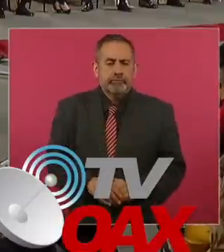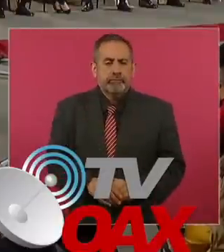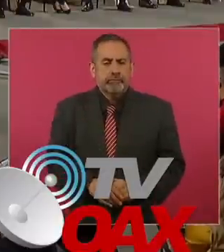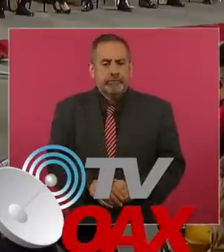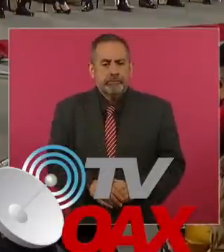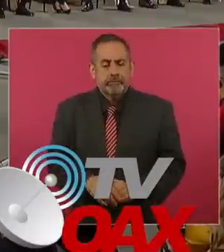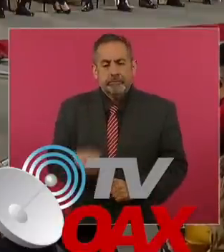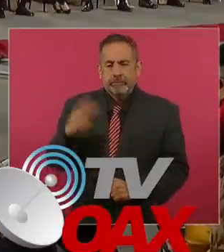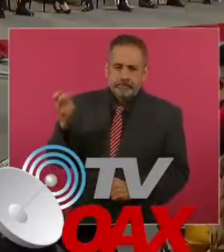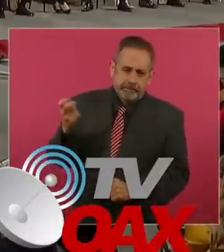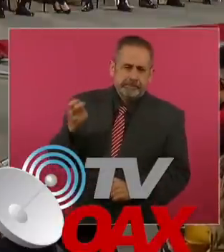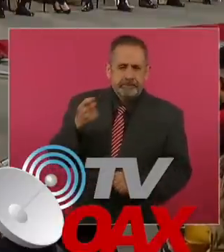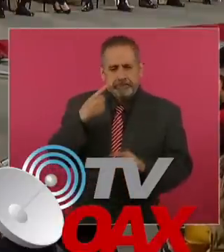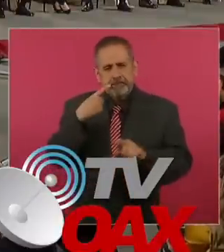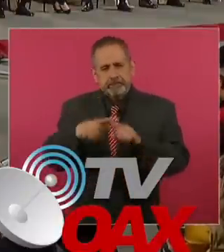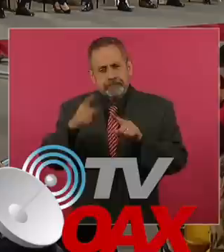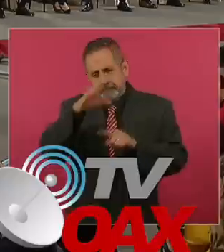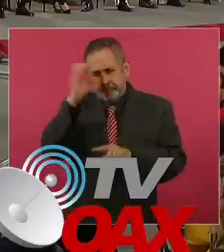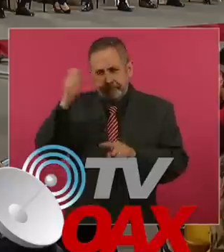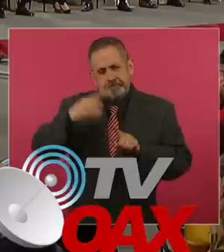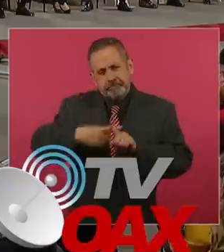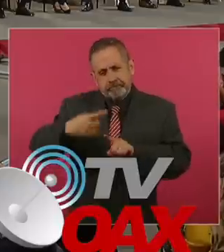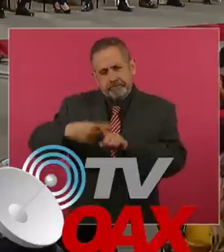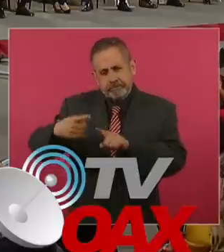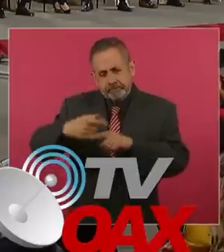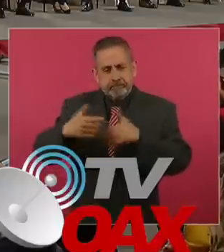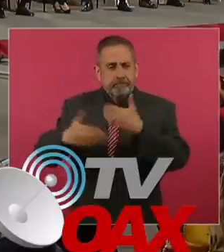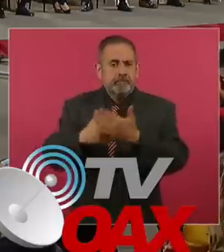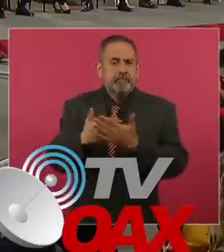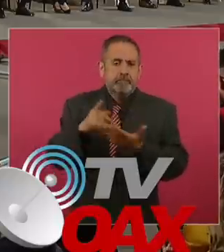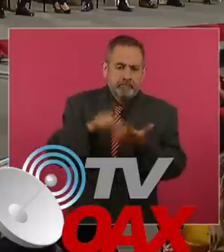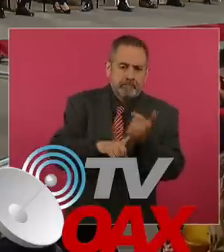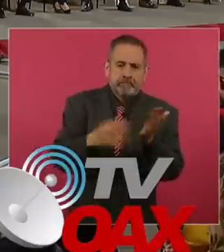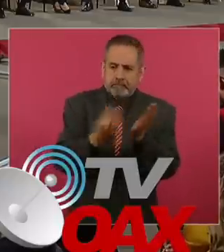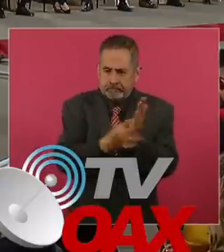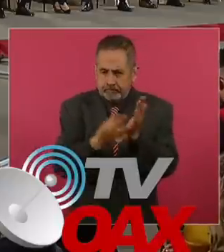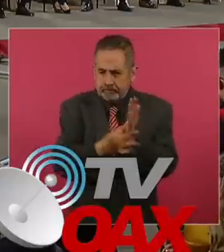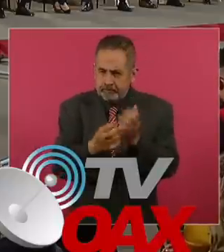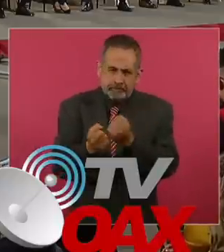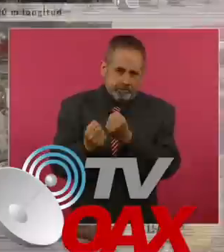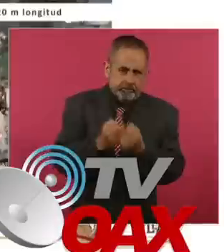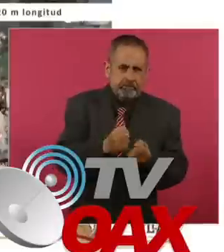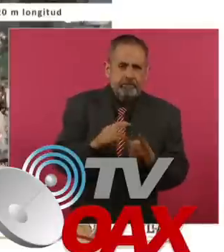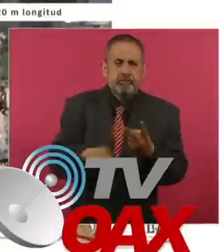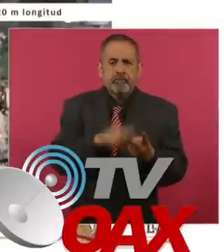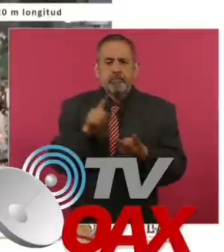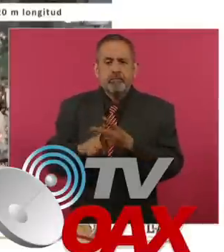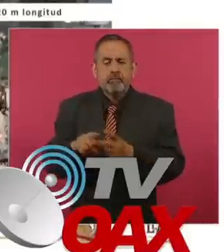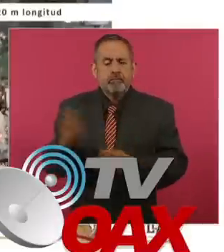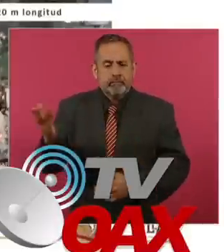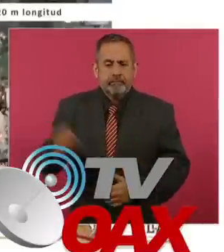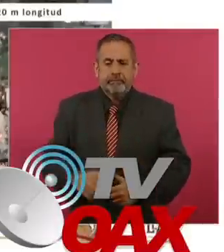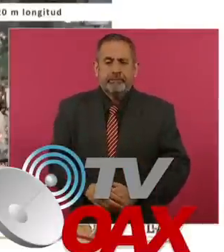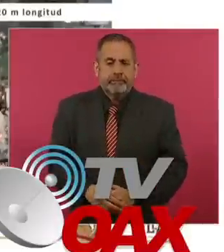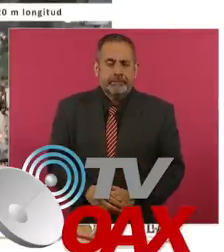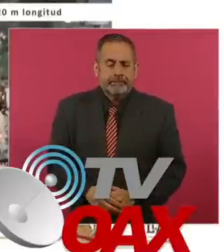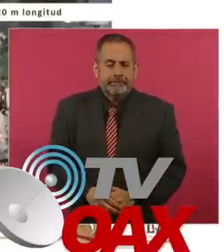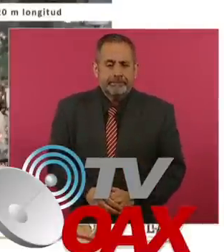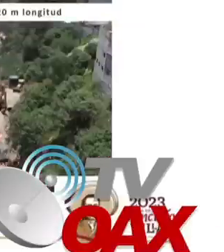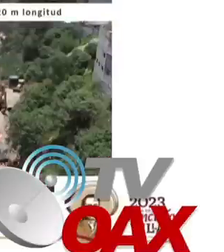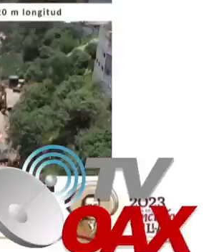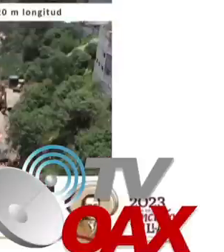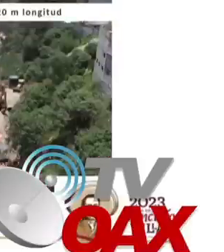Aquí imágenes de algunos de estos procesos. Tenemos estructuras metálicas, tenemos la estación Santa Fe, tenemos dobles